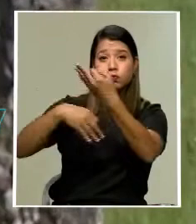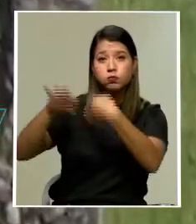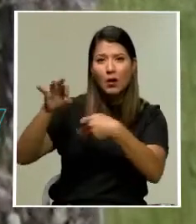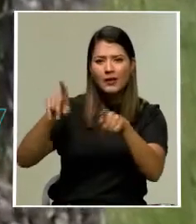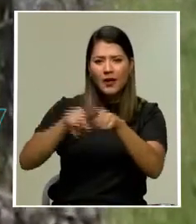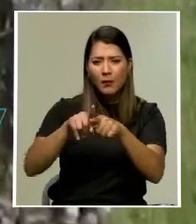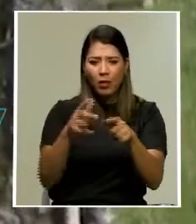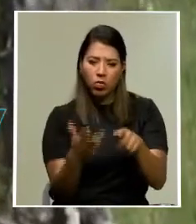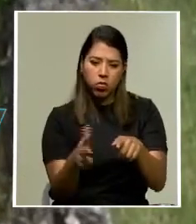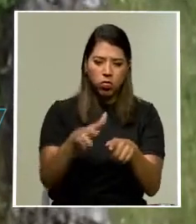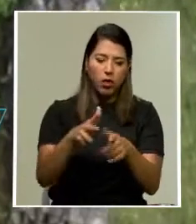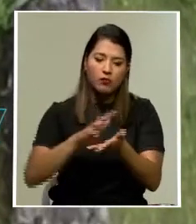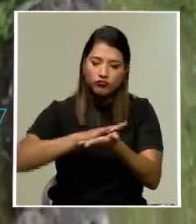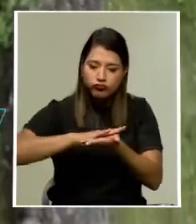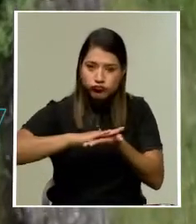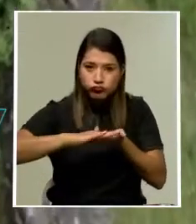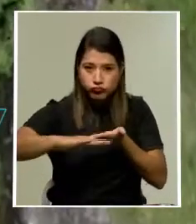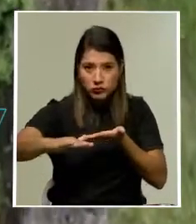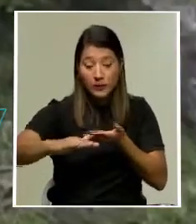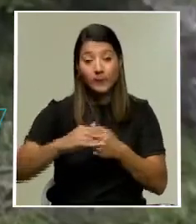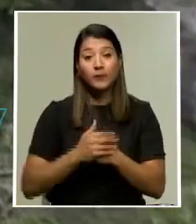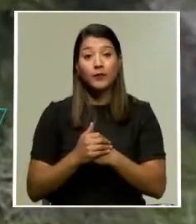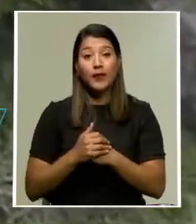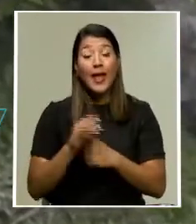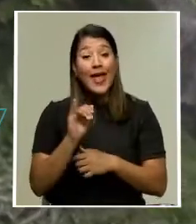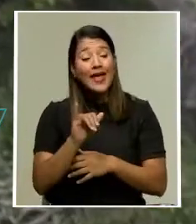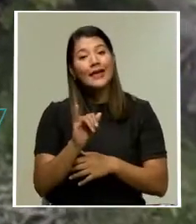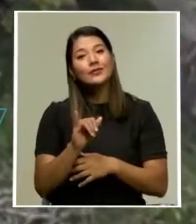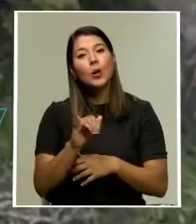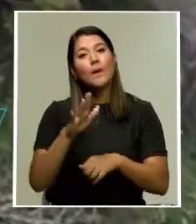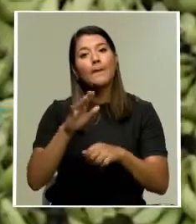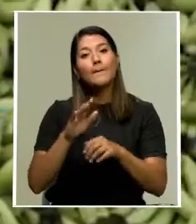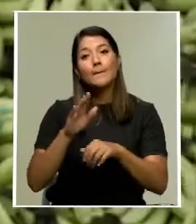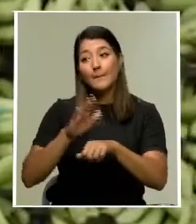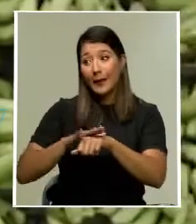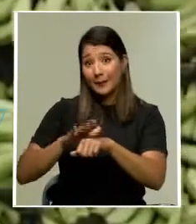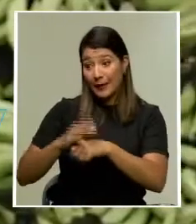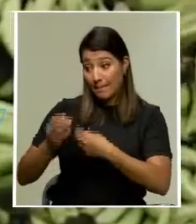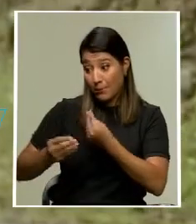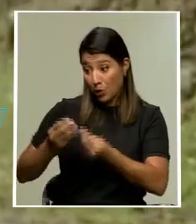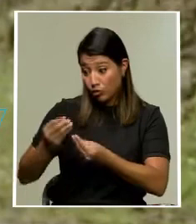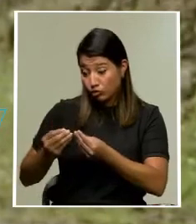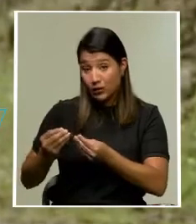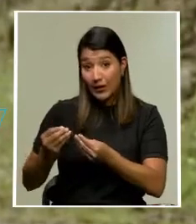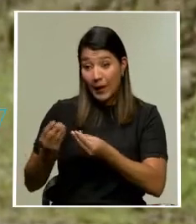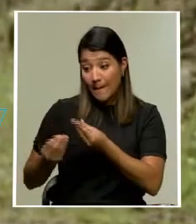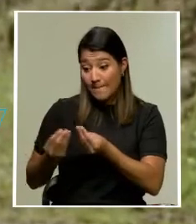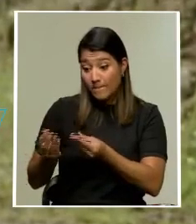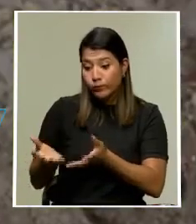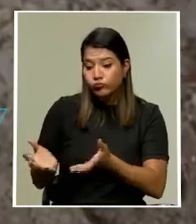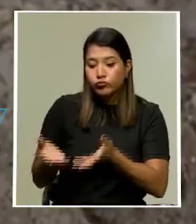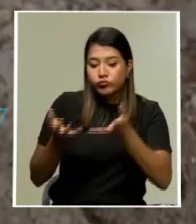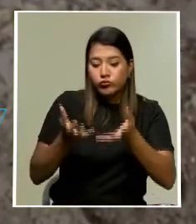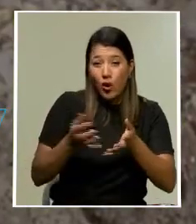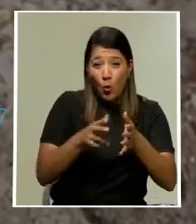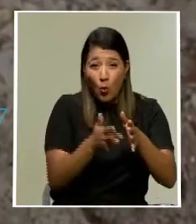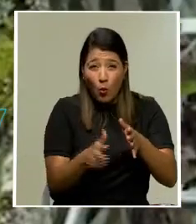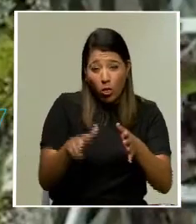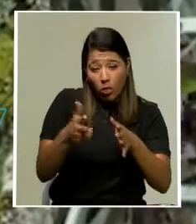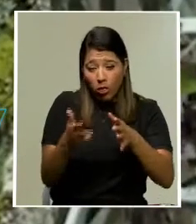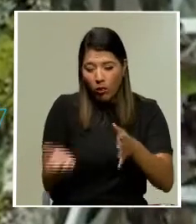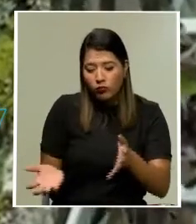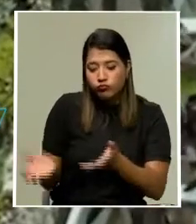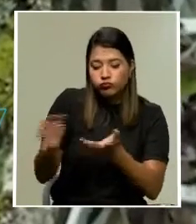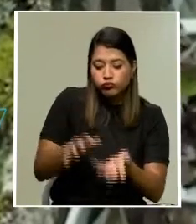lastre como en asfalto y mezcla en frío, la cual se enseñará a producir en el sitio. Así también podrán hacer intervenciones conocidas